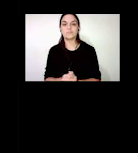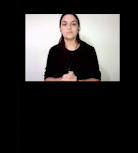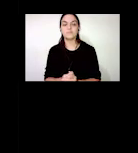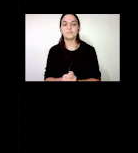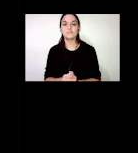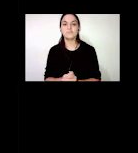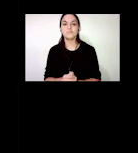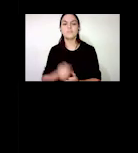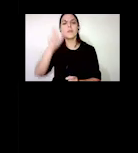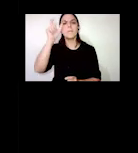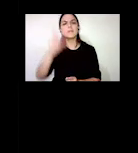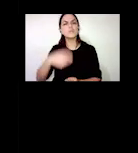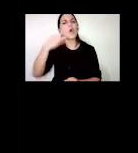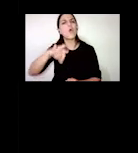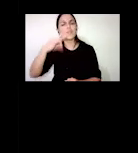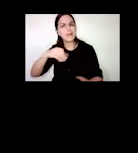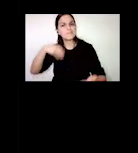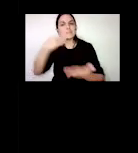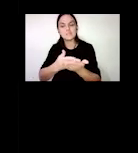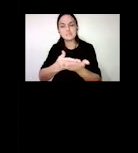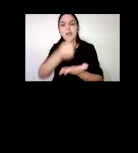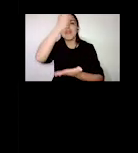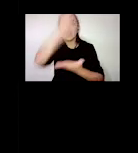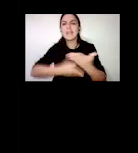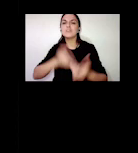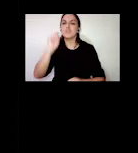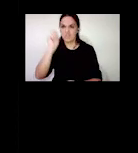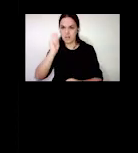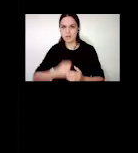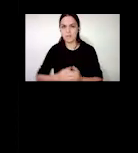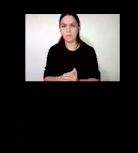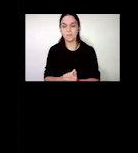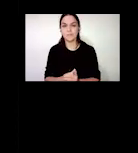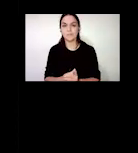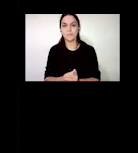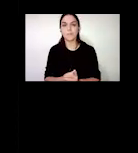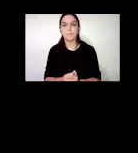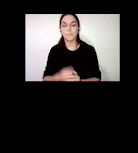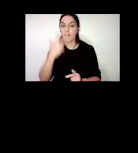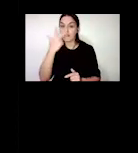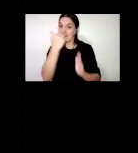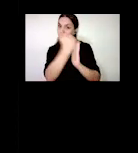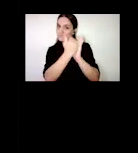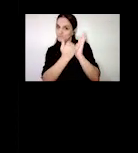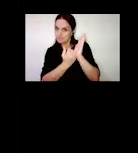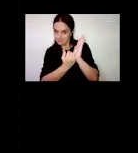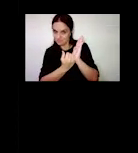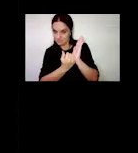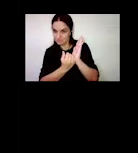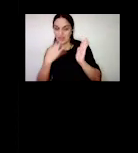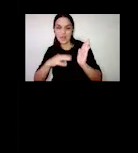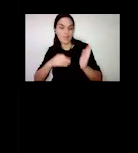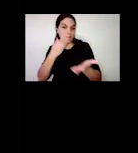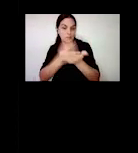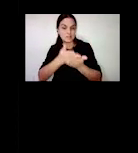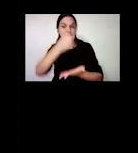¿Quiénes están obligados a presentar declaraciones juradas? Bueno, vamos a tener 3 categorías de sujetos obligados a presentar declaración